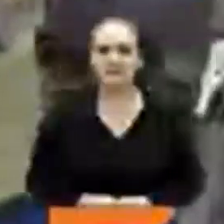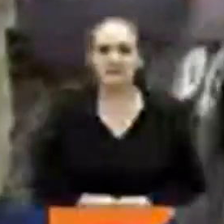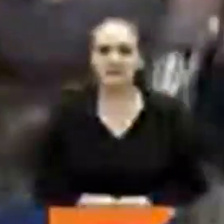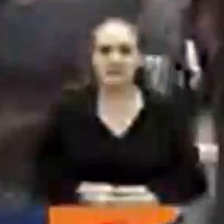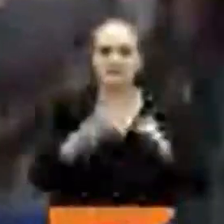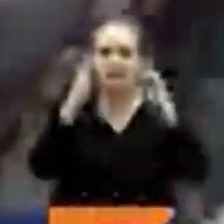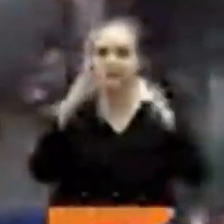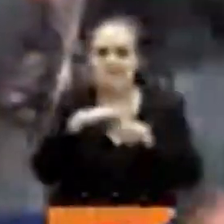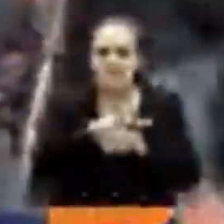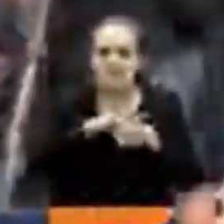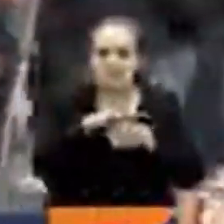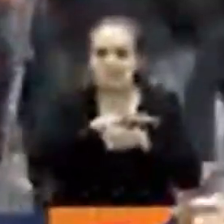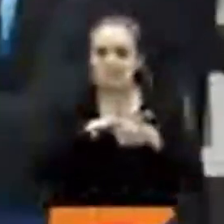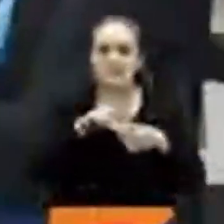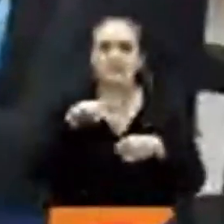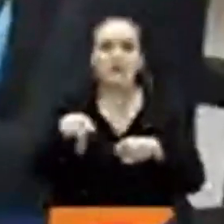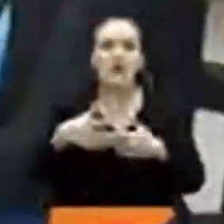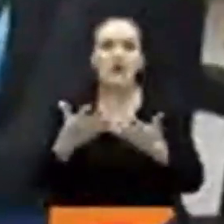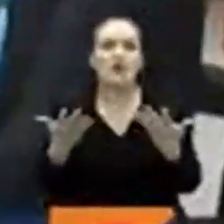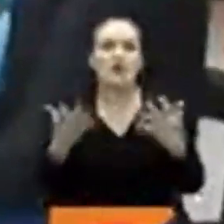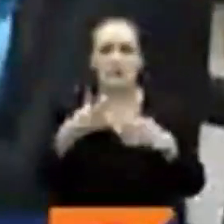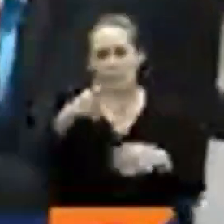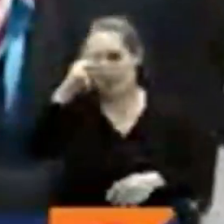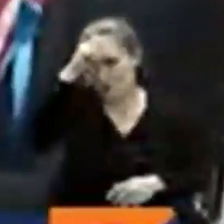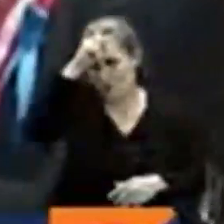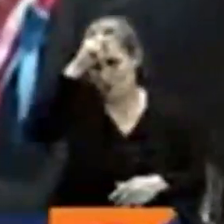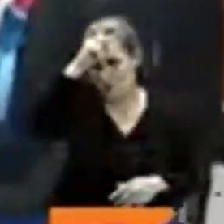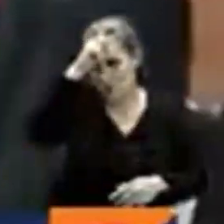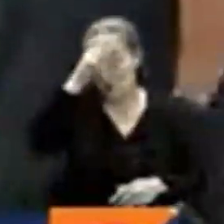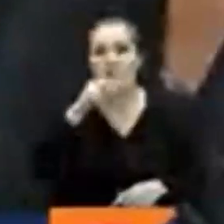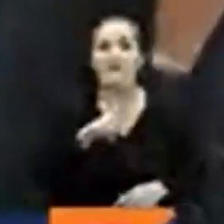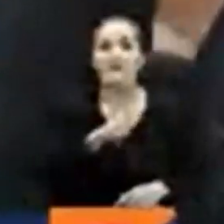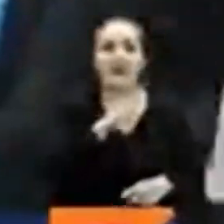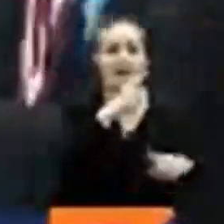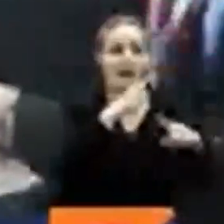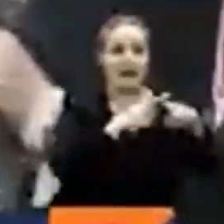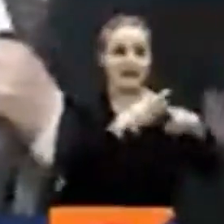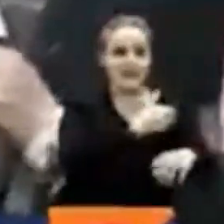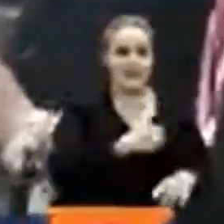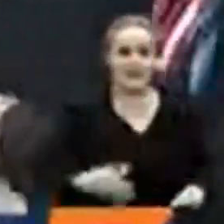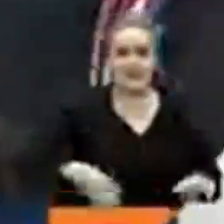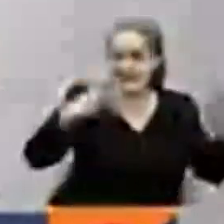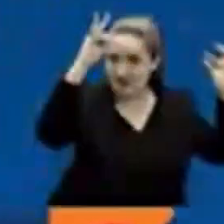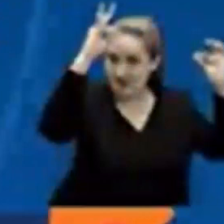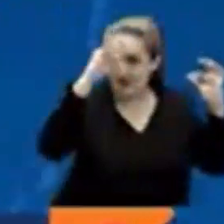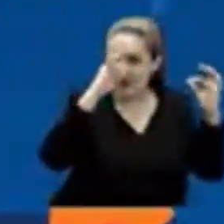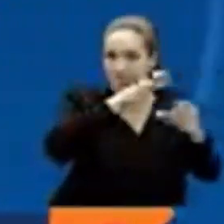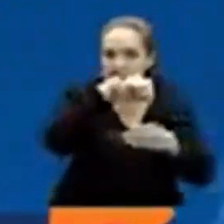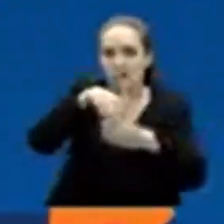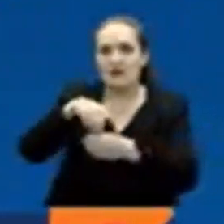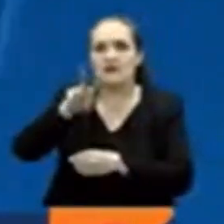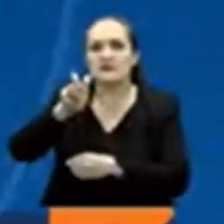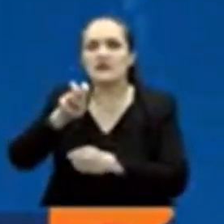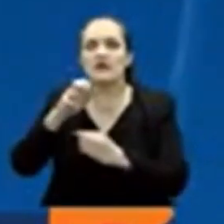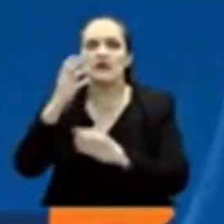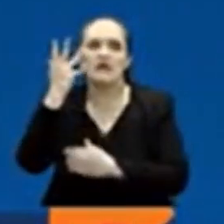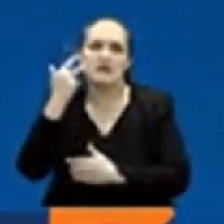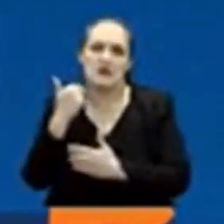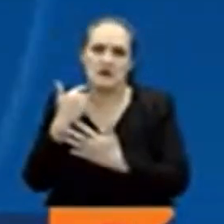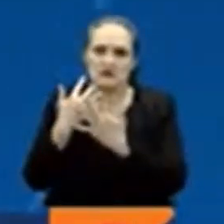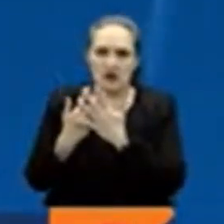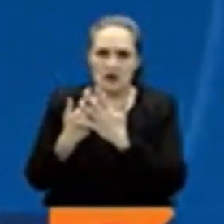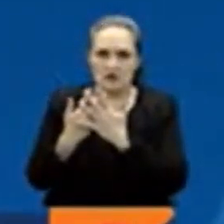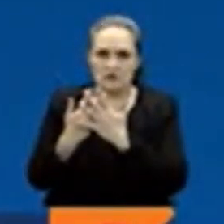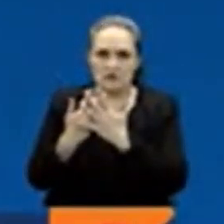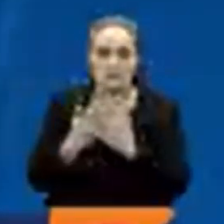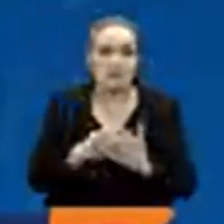Crisis en Perú. 7 días estará en detención preliminar el exmandatario Pedro Castillo. El presidente Gustavo